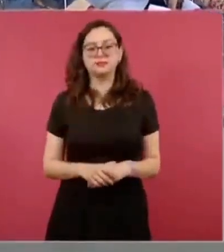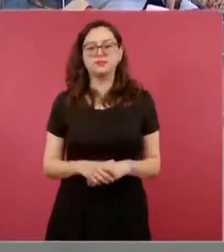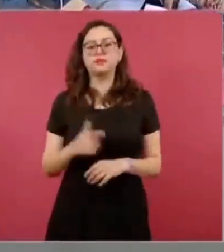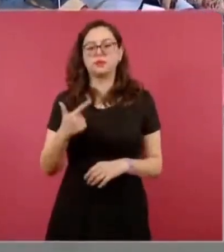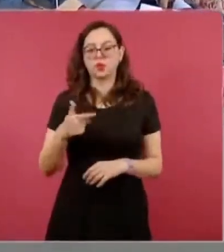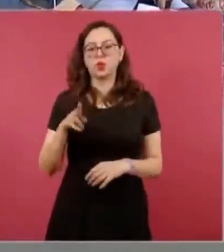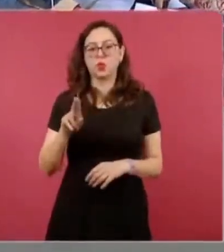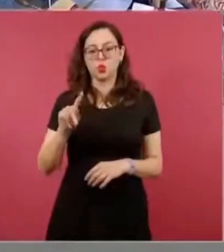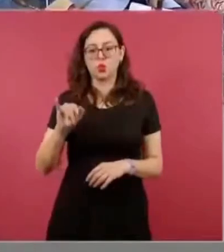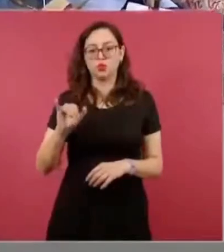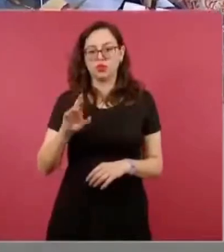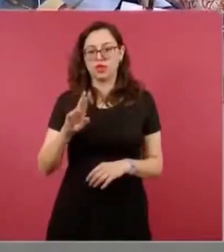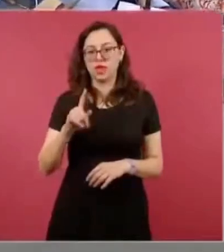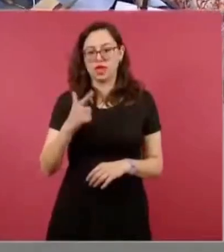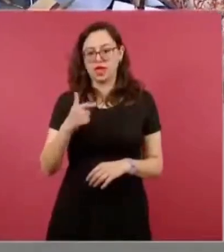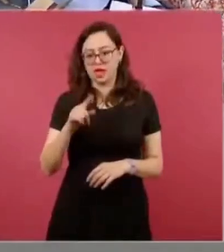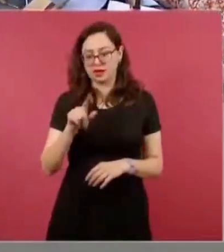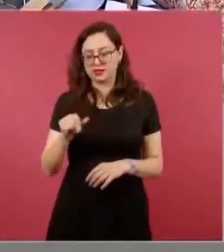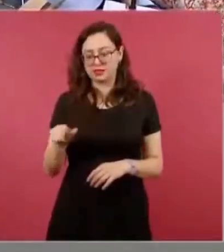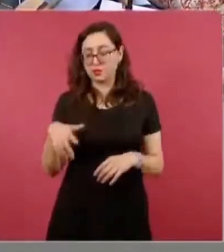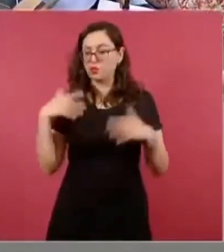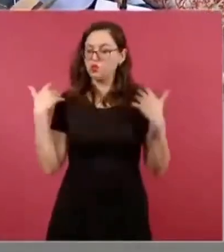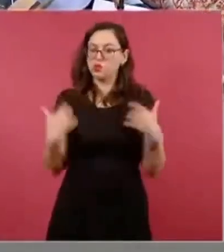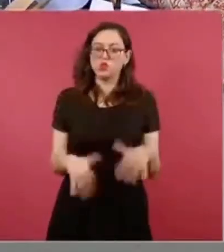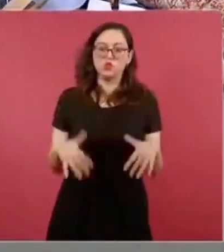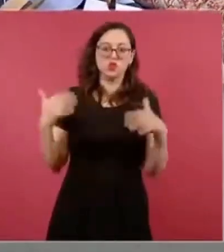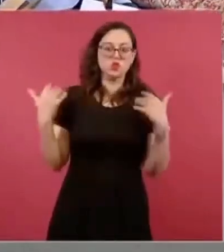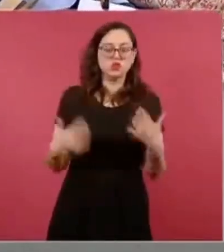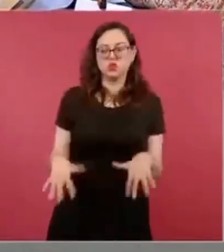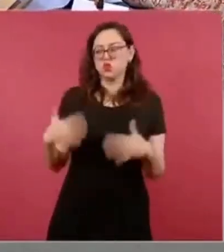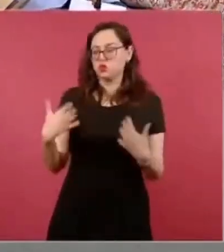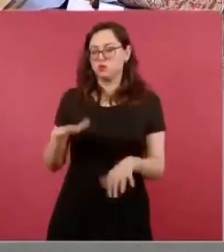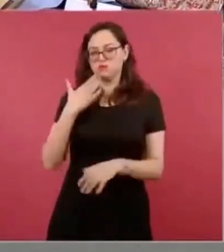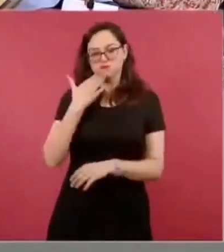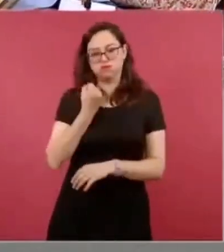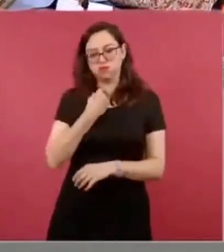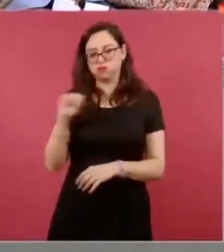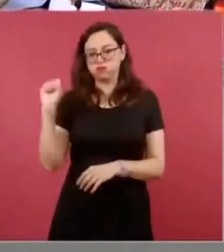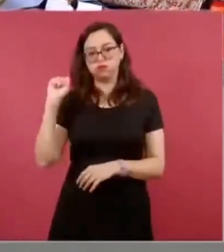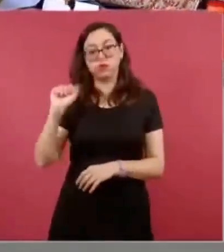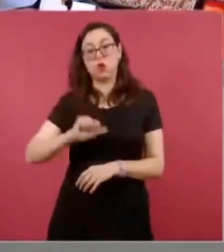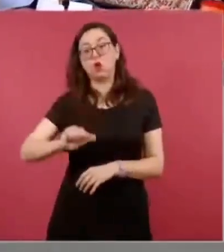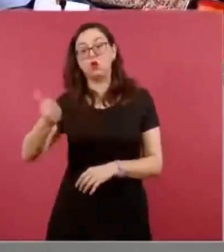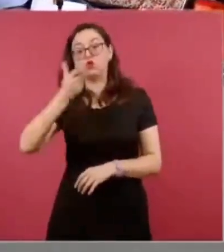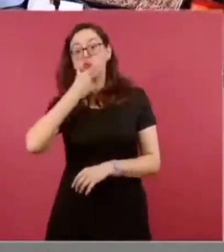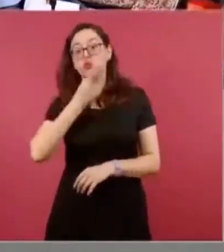Gutiérrez, y hay otro señor que me voy a acordar de él,